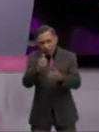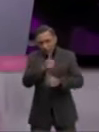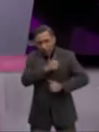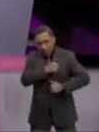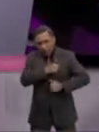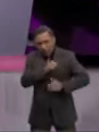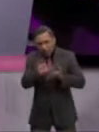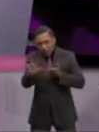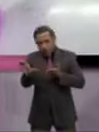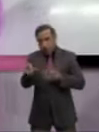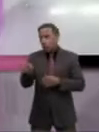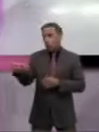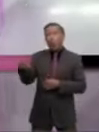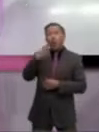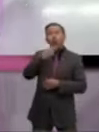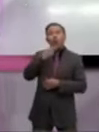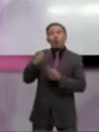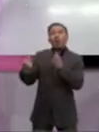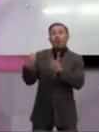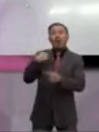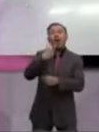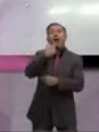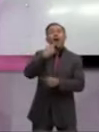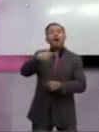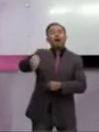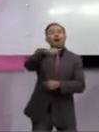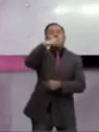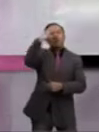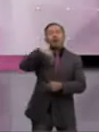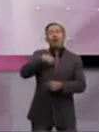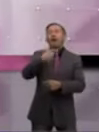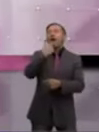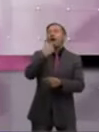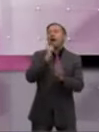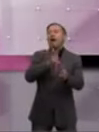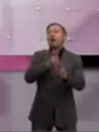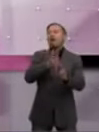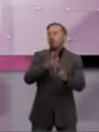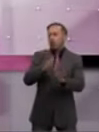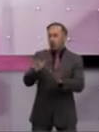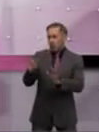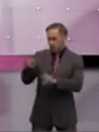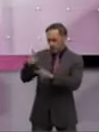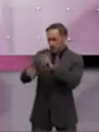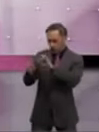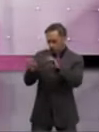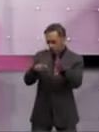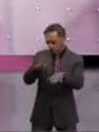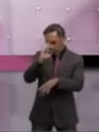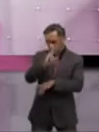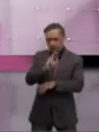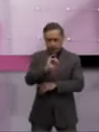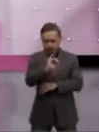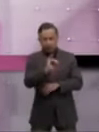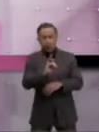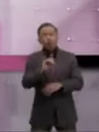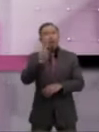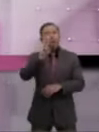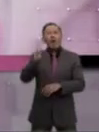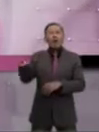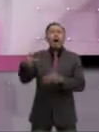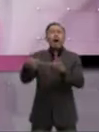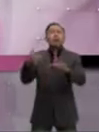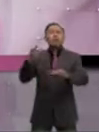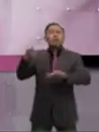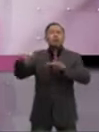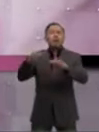el señor viene a burlarse de nosotros los mexicanos. Le pido respeto. Dejémosla que hable, Gil. Claro que sí. Queda en evidencia que el señor no viene preparado. A mí esto me